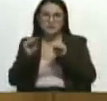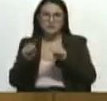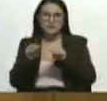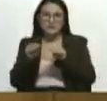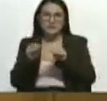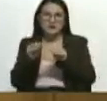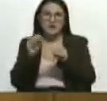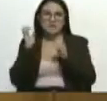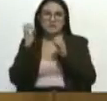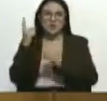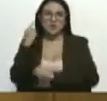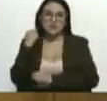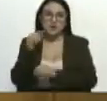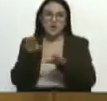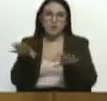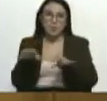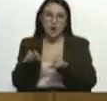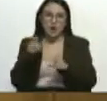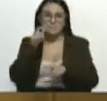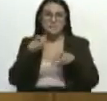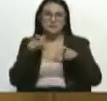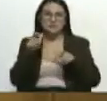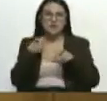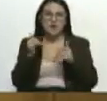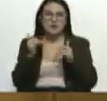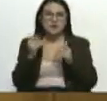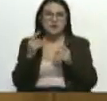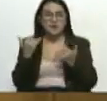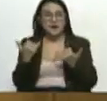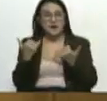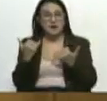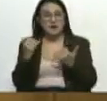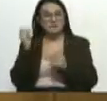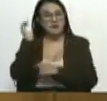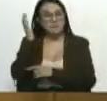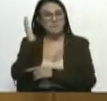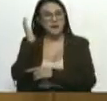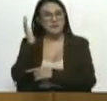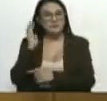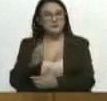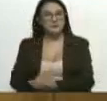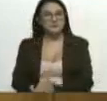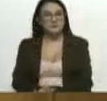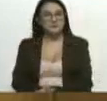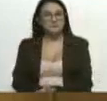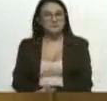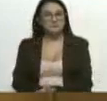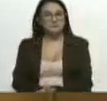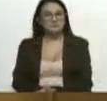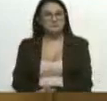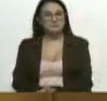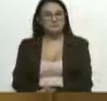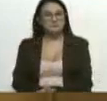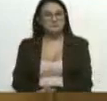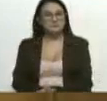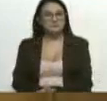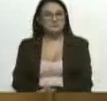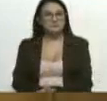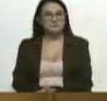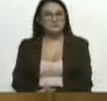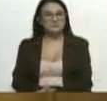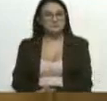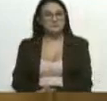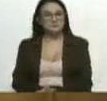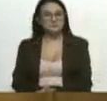al evento de ayer y convocar a las personas que ya se han sumado a esta campaña. Yo he estado hablando con la familia, he estado hablando